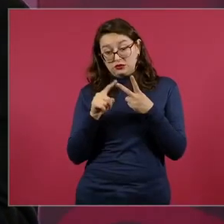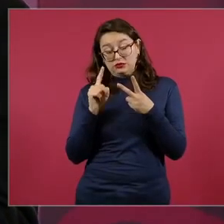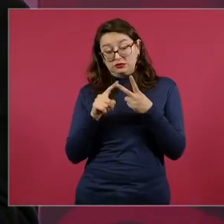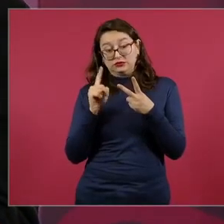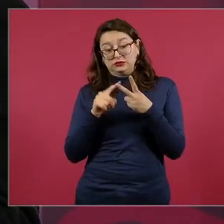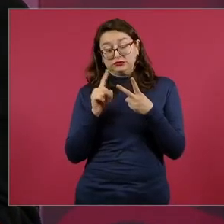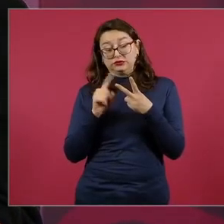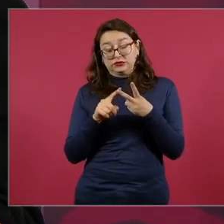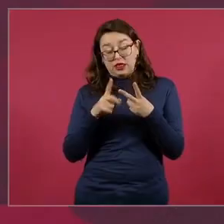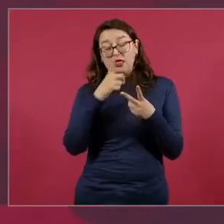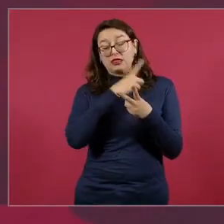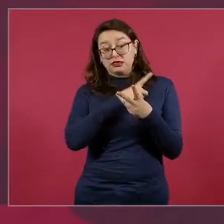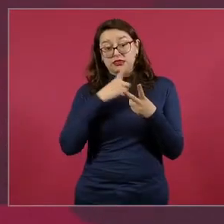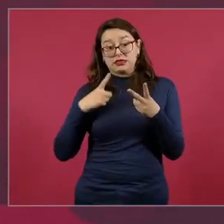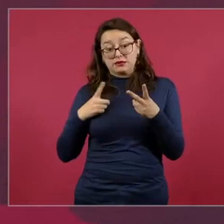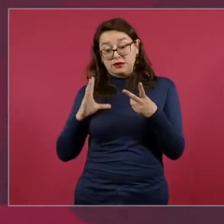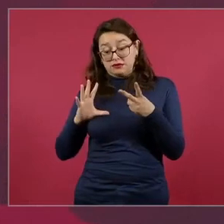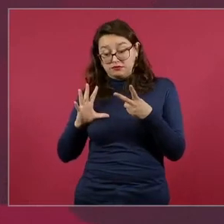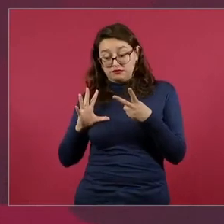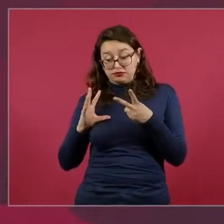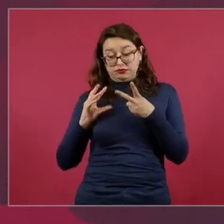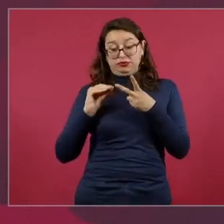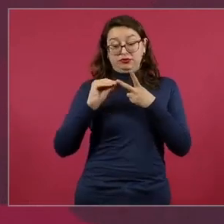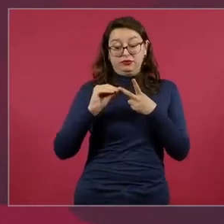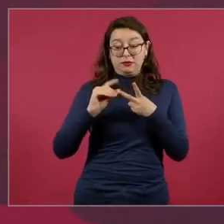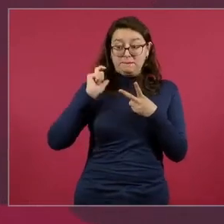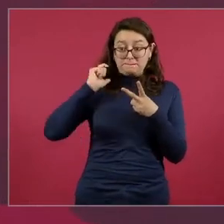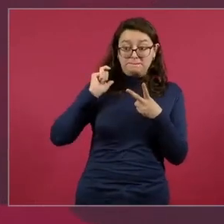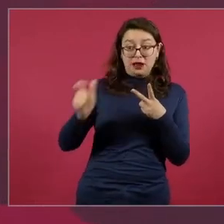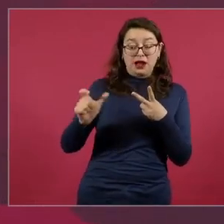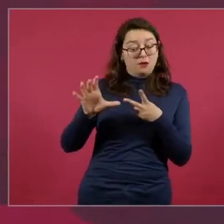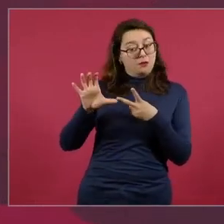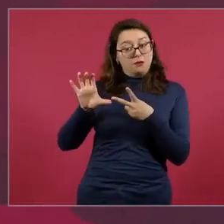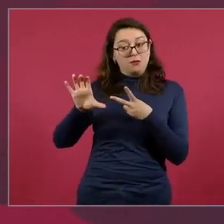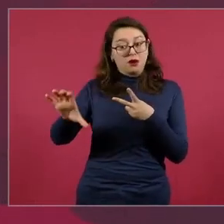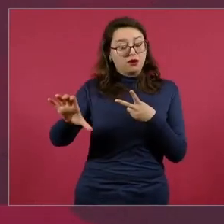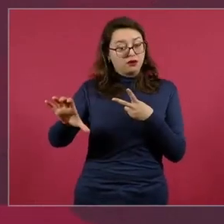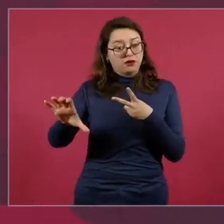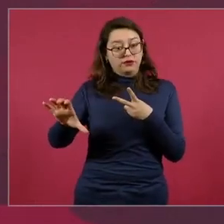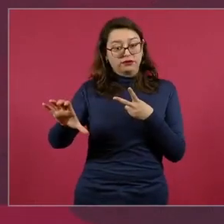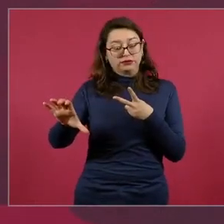vamos a procurar que se paguen por adelantado,